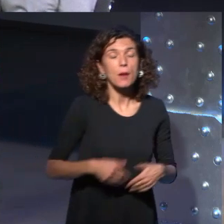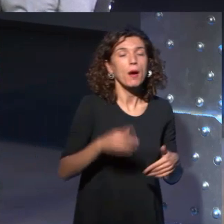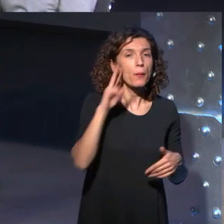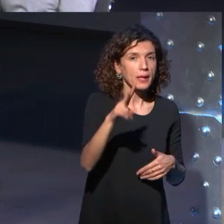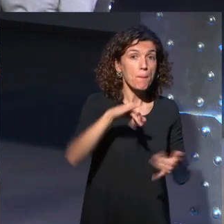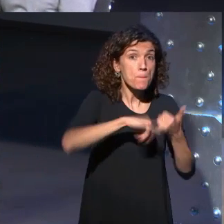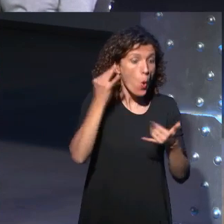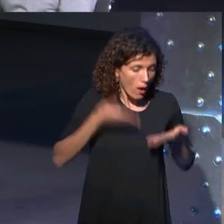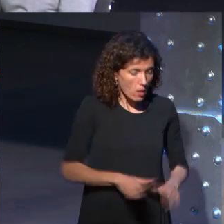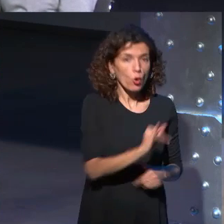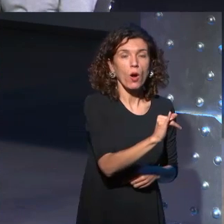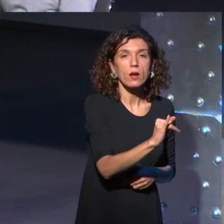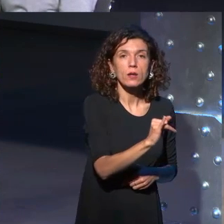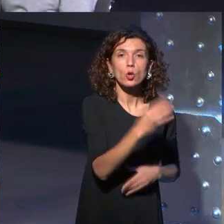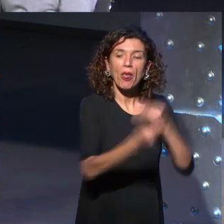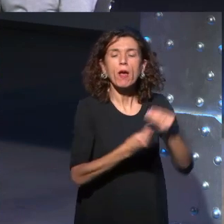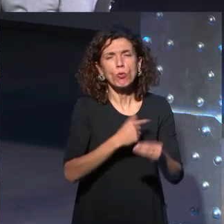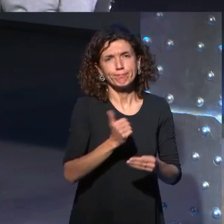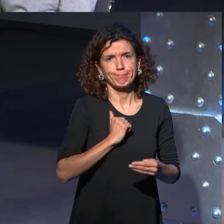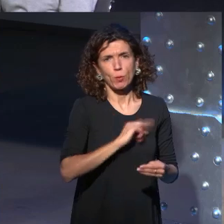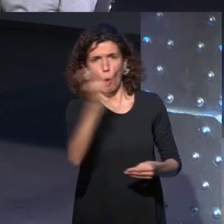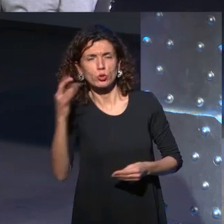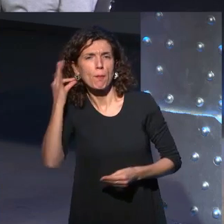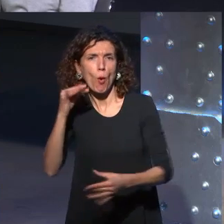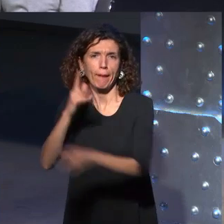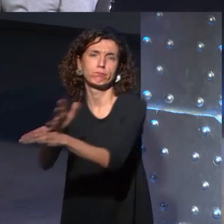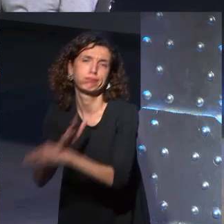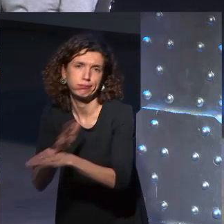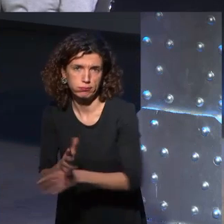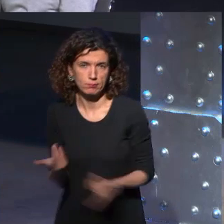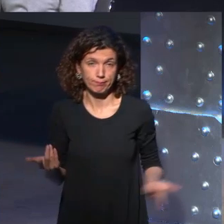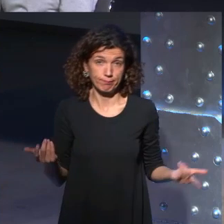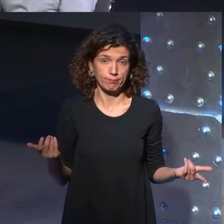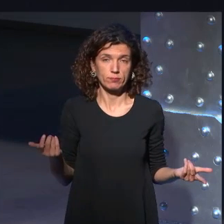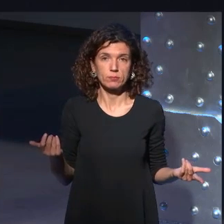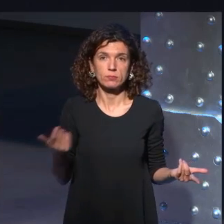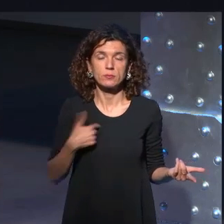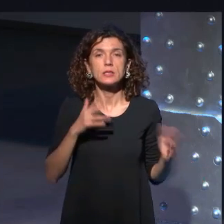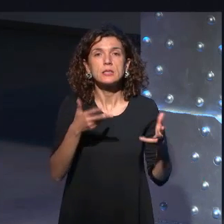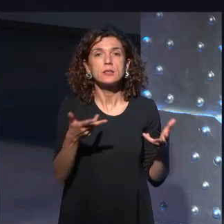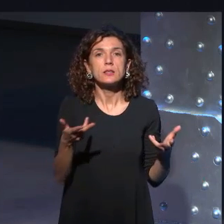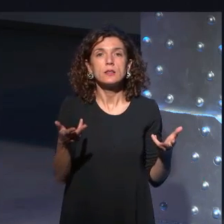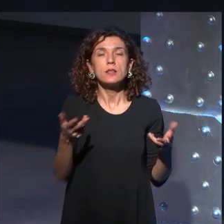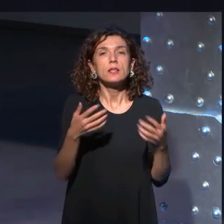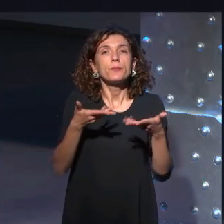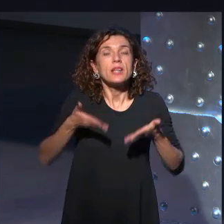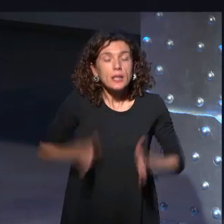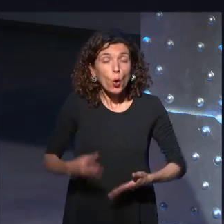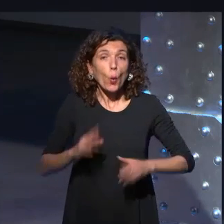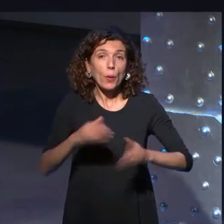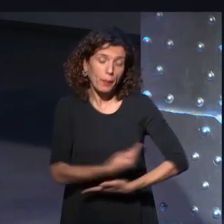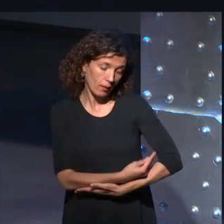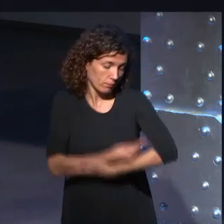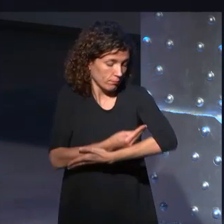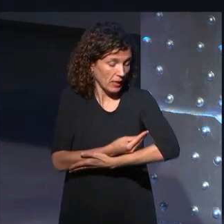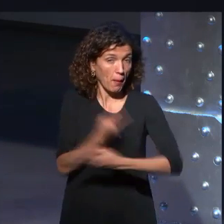hijo, le hacía cuentas. Bueno, puede ser o no puede ser. Se lo sentaba sobre las rodillas al bebé y